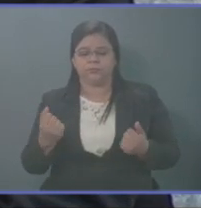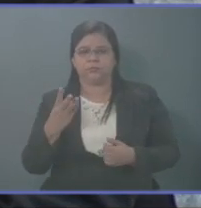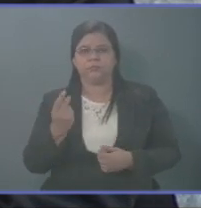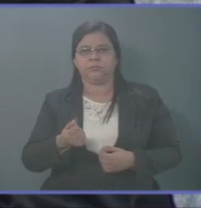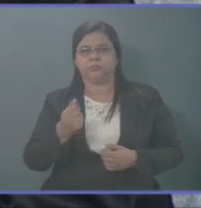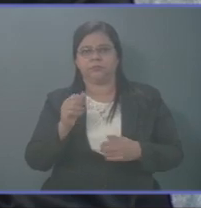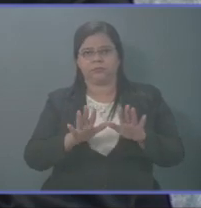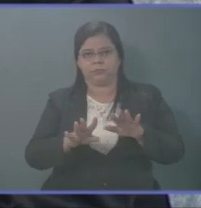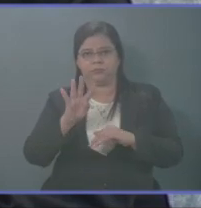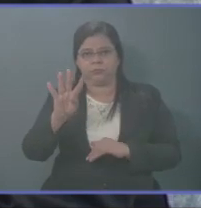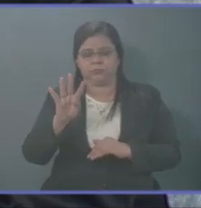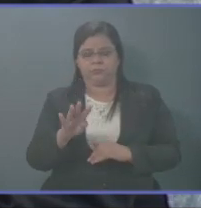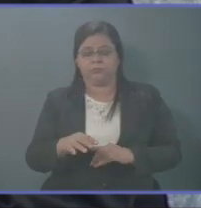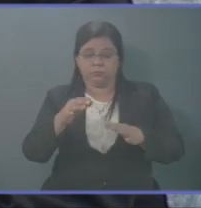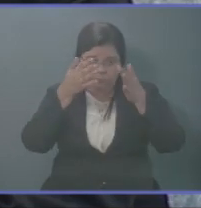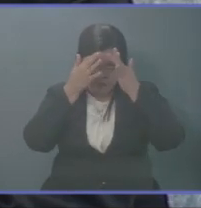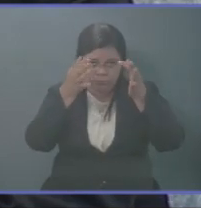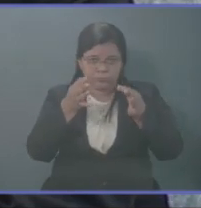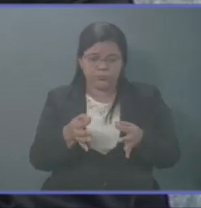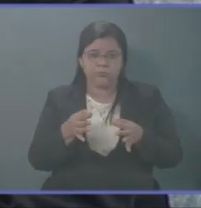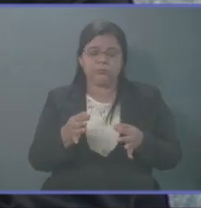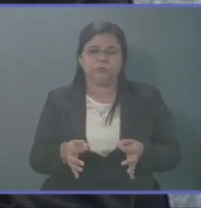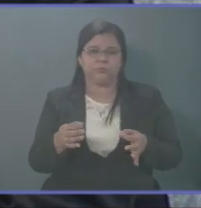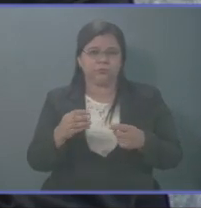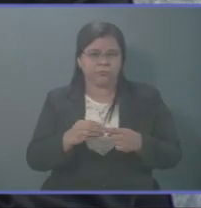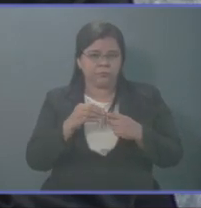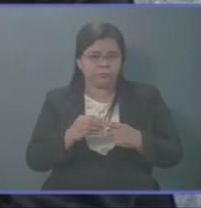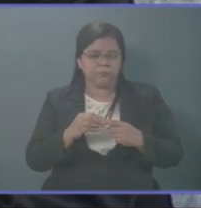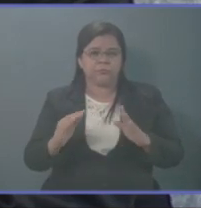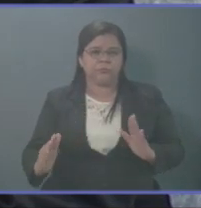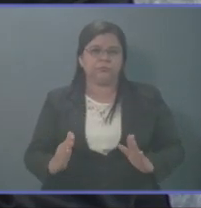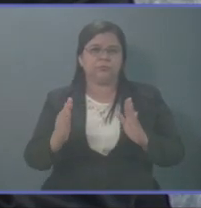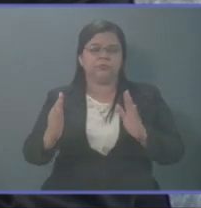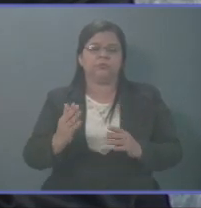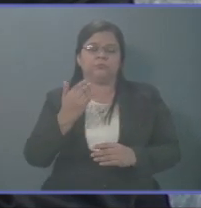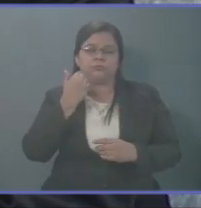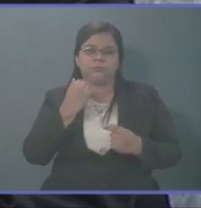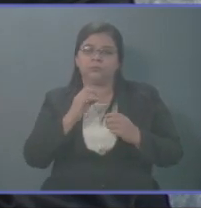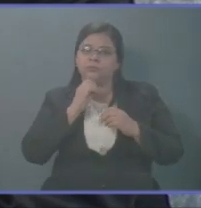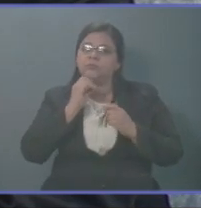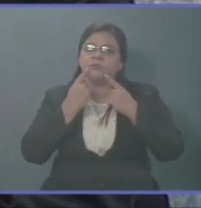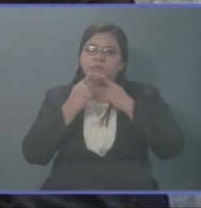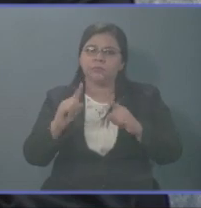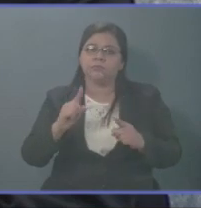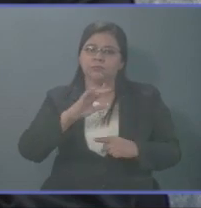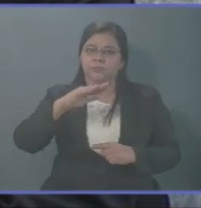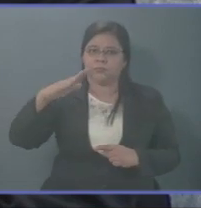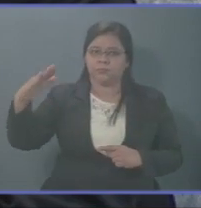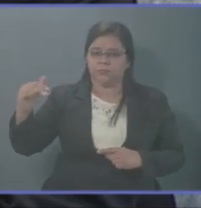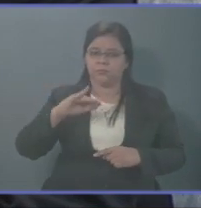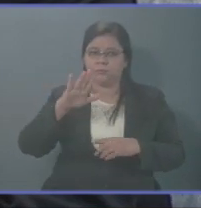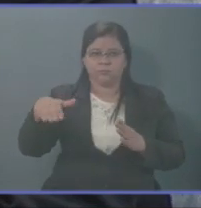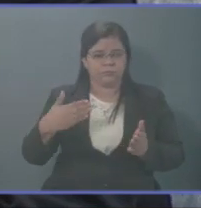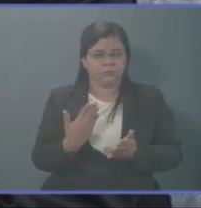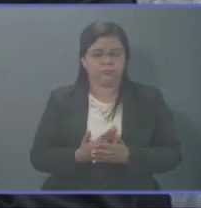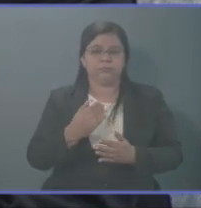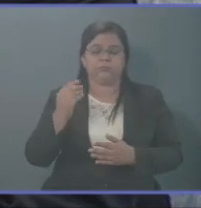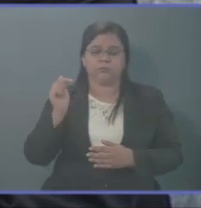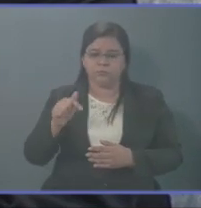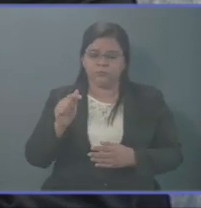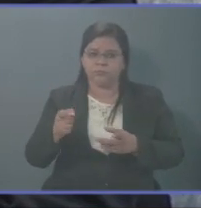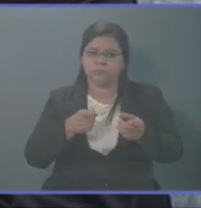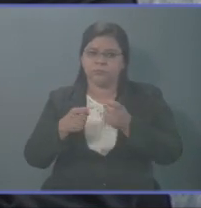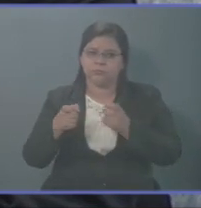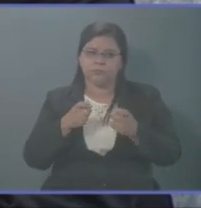14, medidas extraordinarias de prevención y contención para declarar el territorio nacional como zona sujeta a